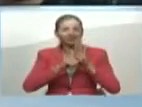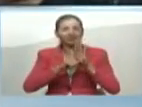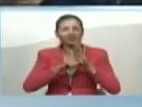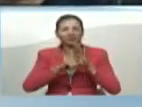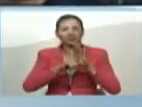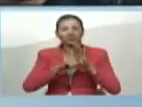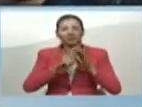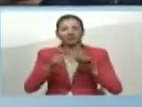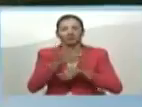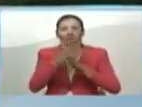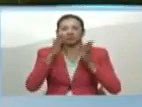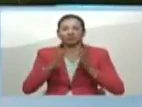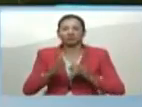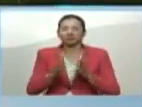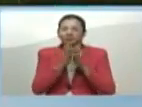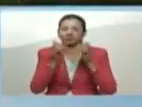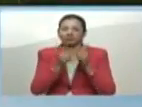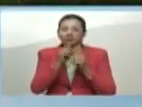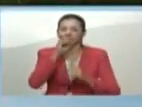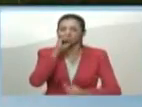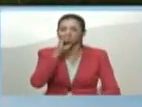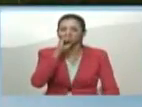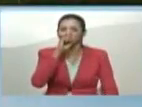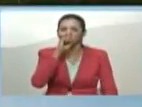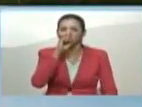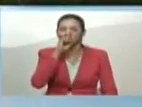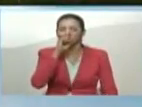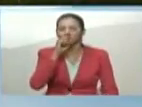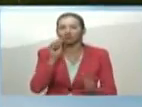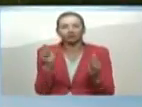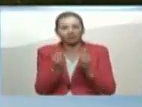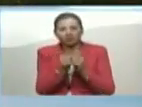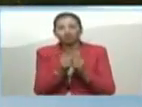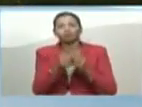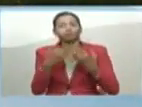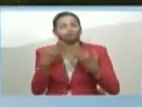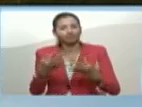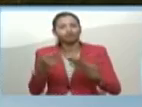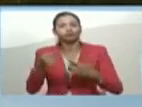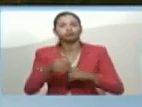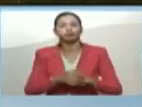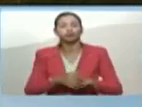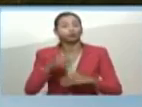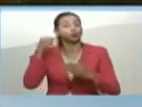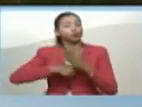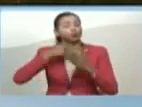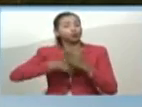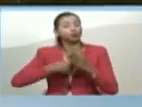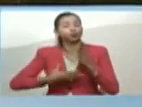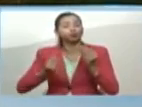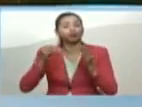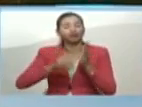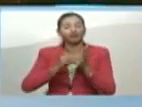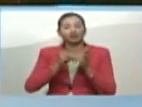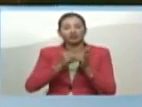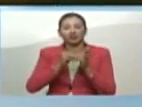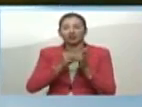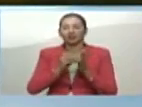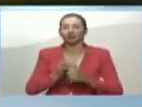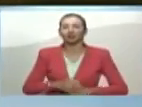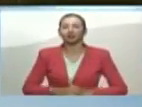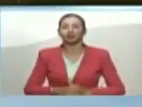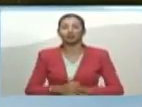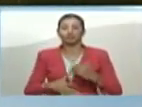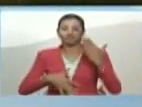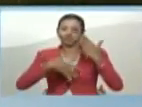gobernador de Anzoátegui, gran camarada, compañero de todas estas batallas. Bueno, aquí está este proyecto,